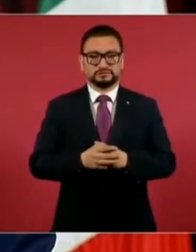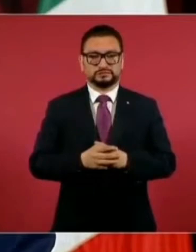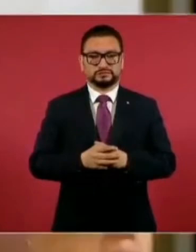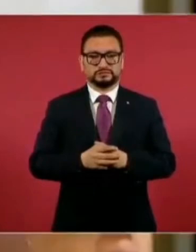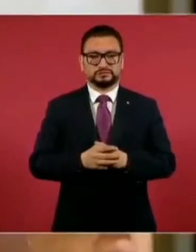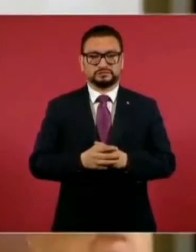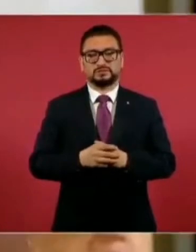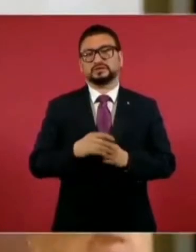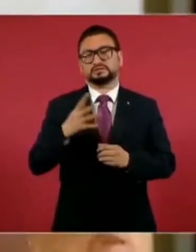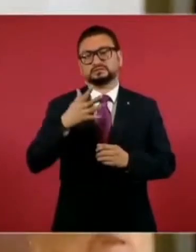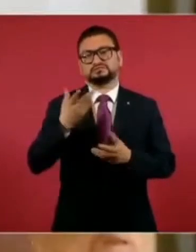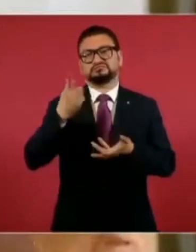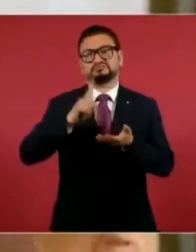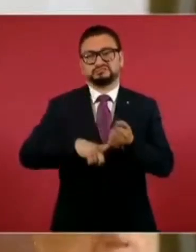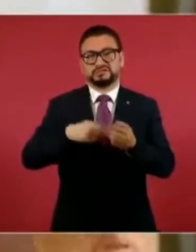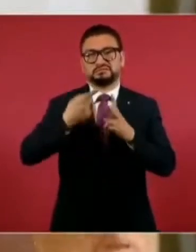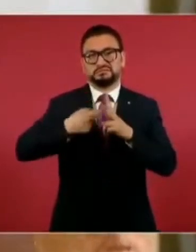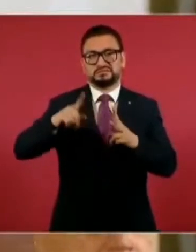se corrompen